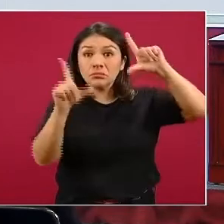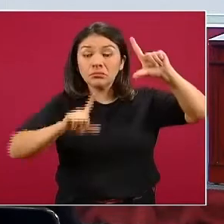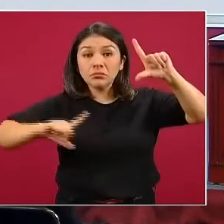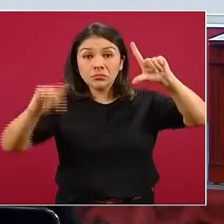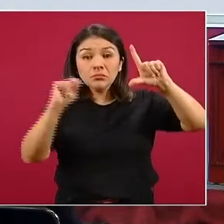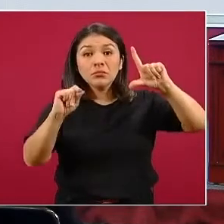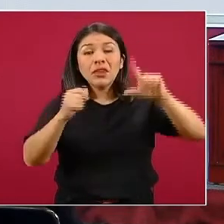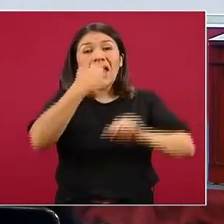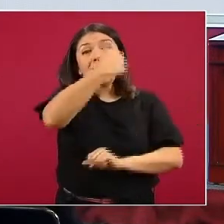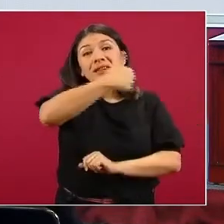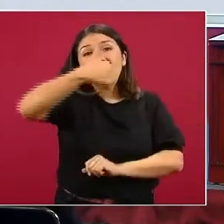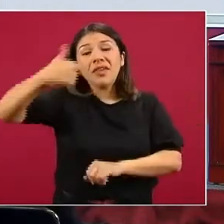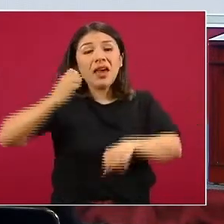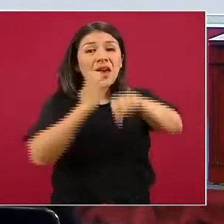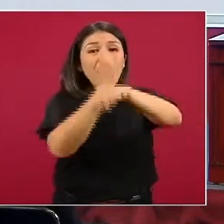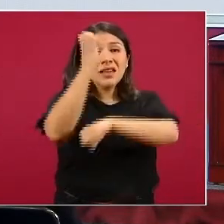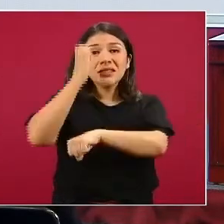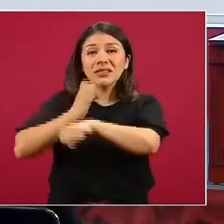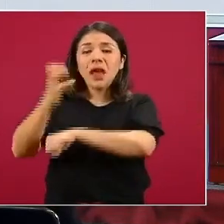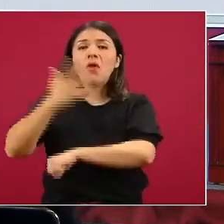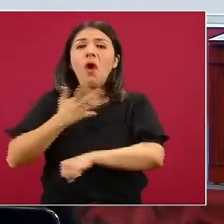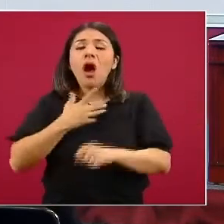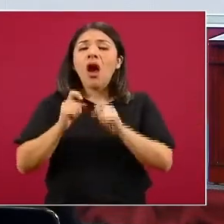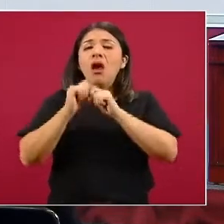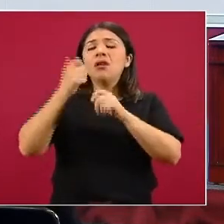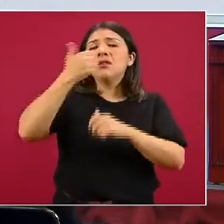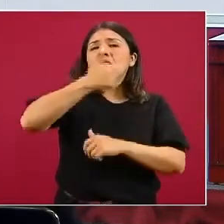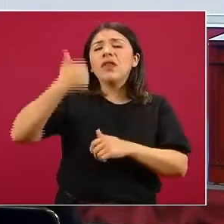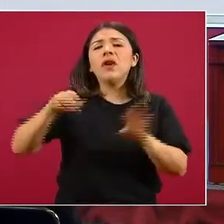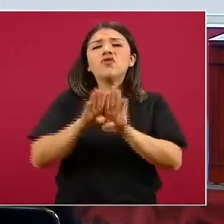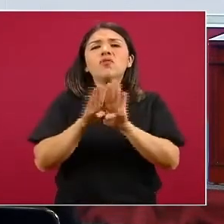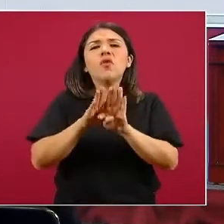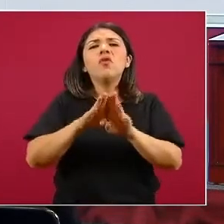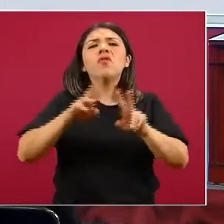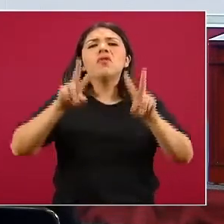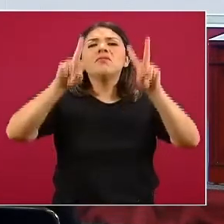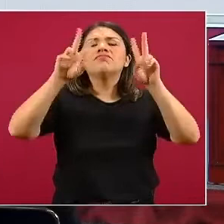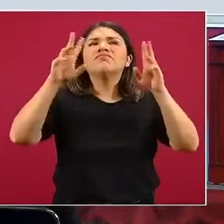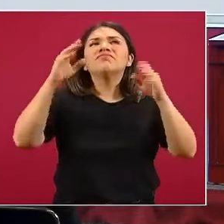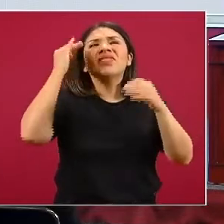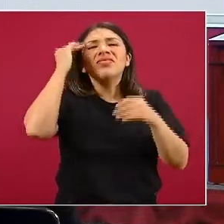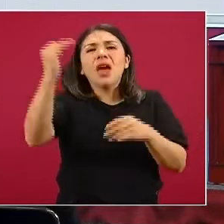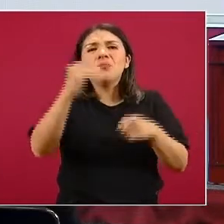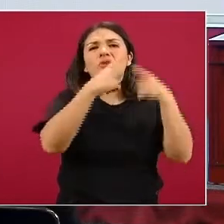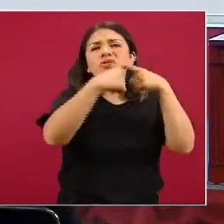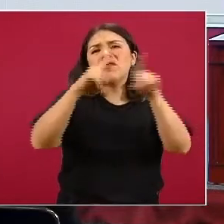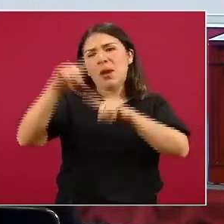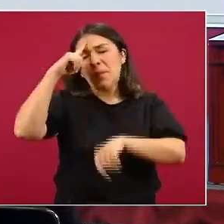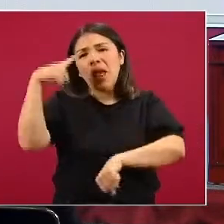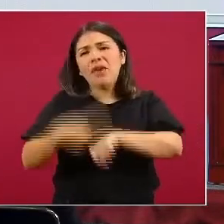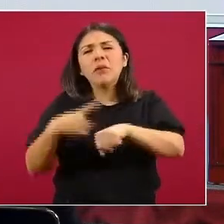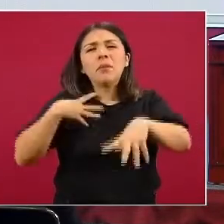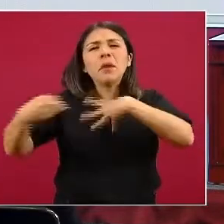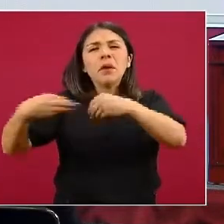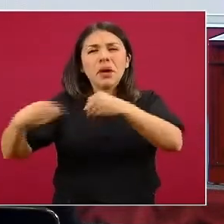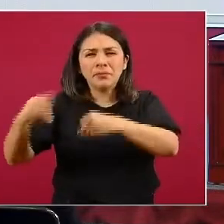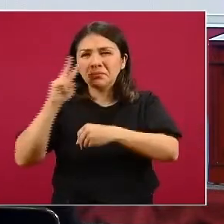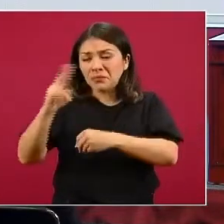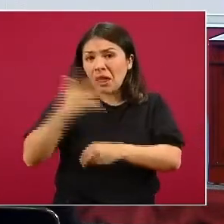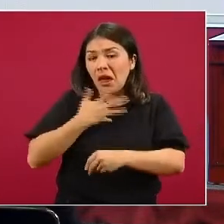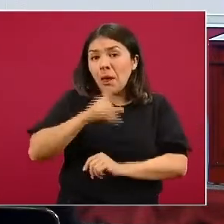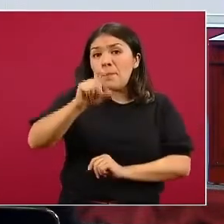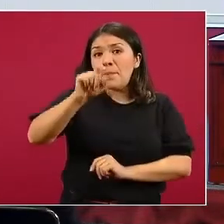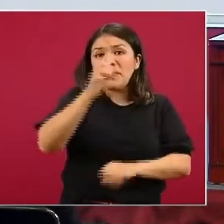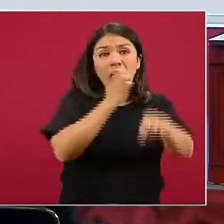general en cada entidad federativa se presenta un ritmo diferente de la ocurrencia de la epidemia. Mientras que tenemos 20